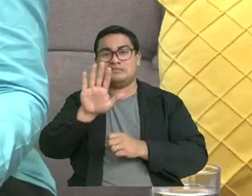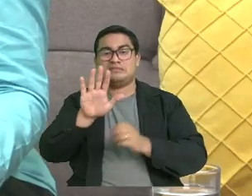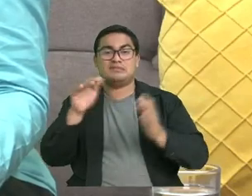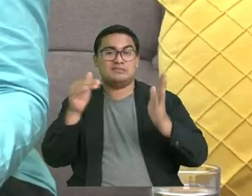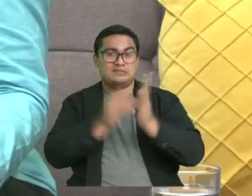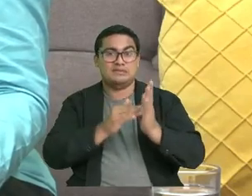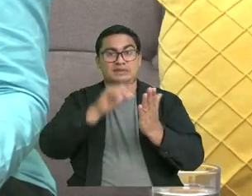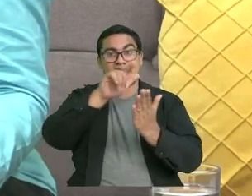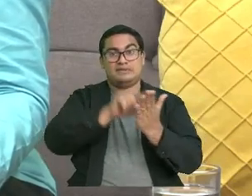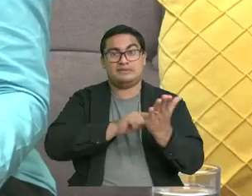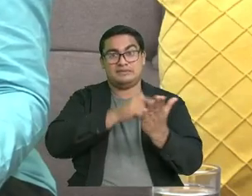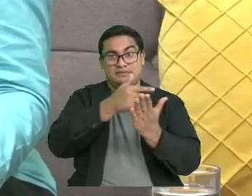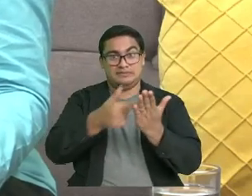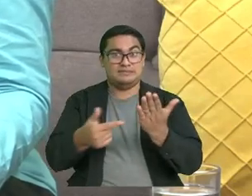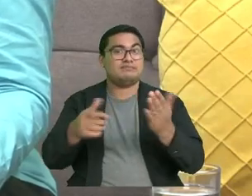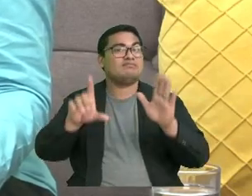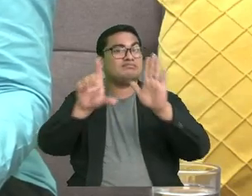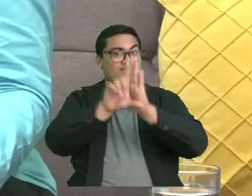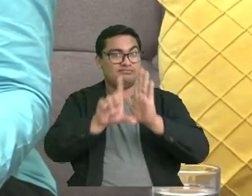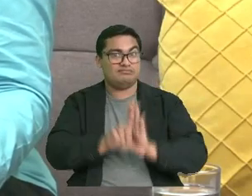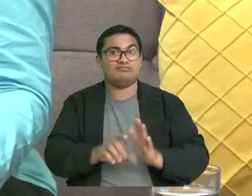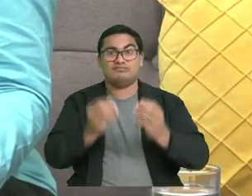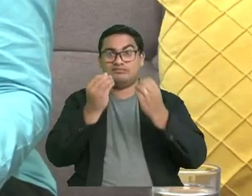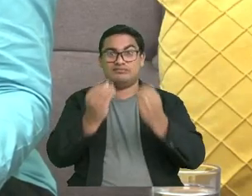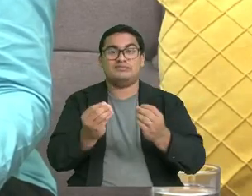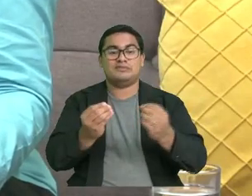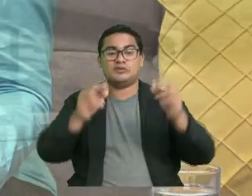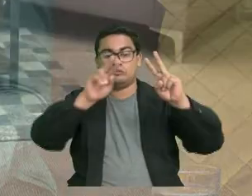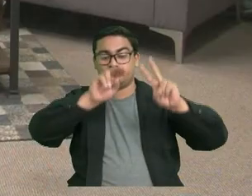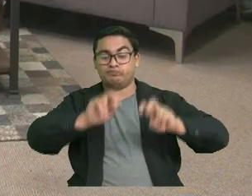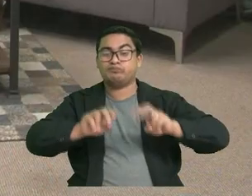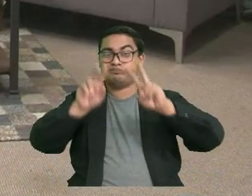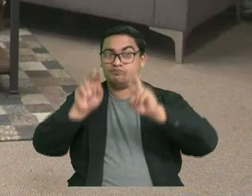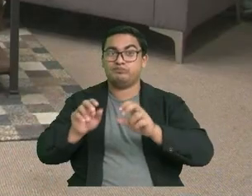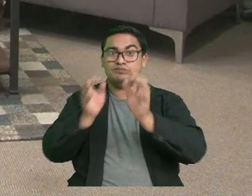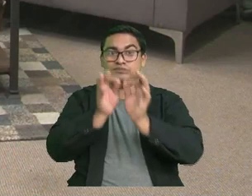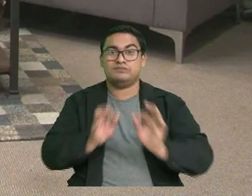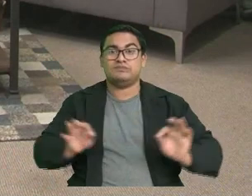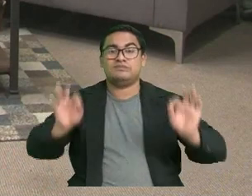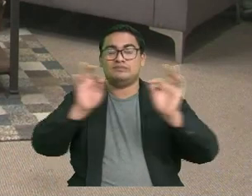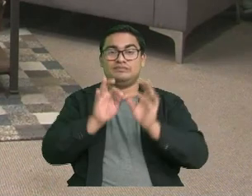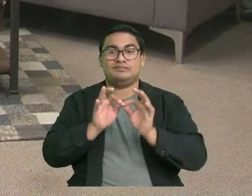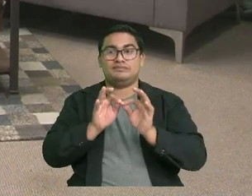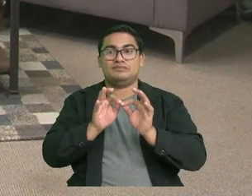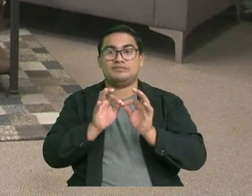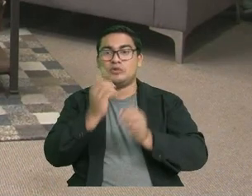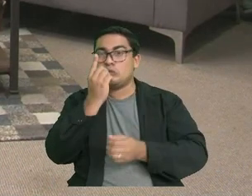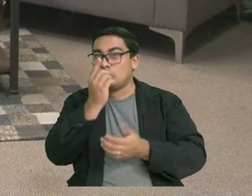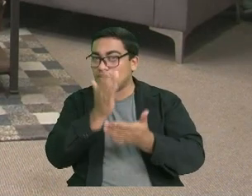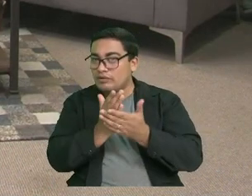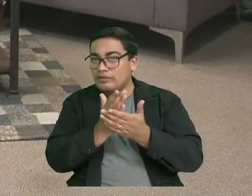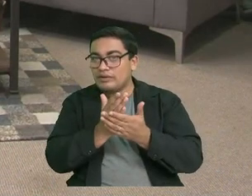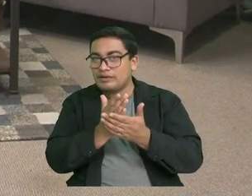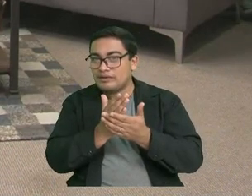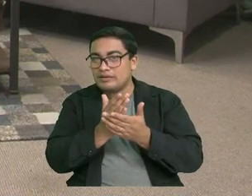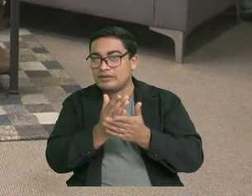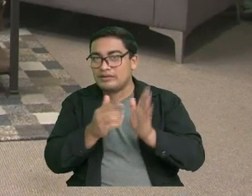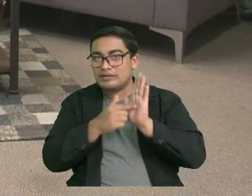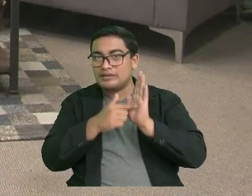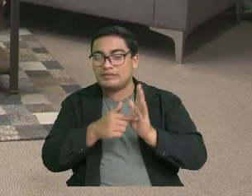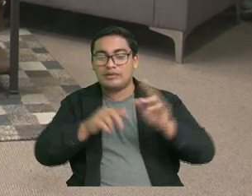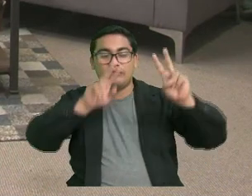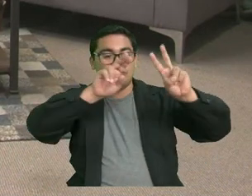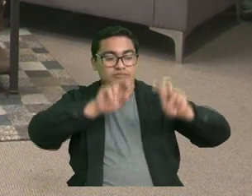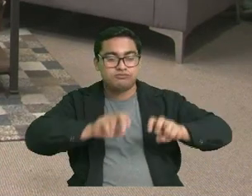mil gacetas. Importante proceso de examinación. Importante, y no solamente una vez. Okay. Se